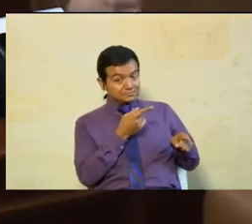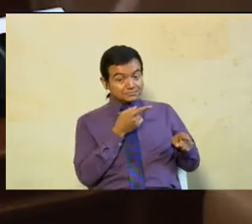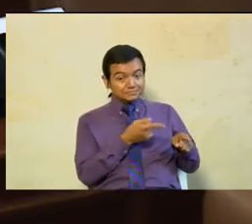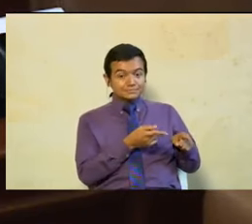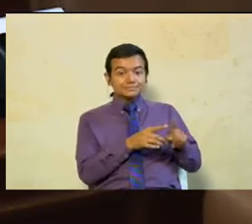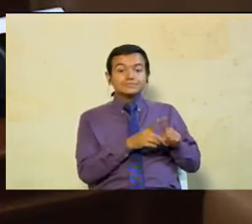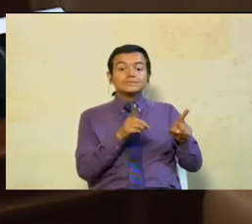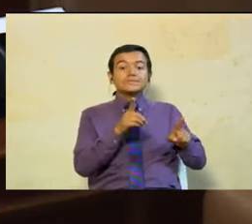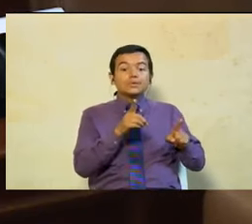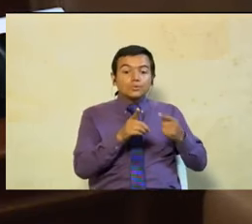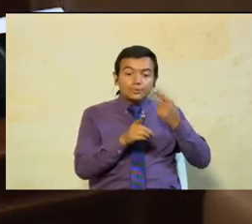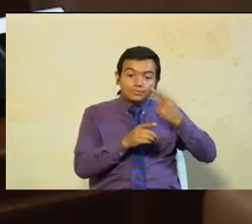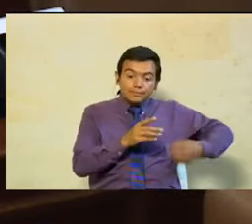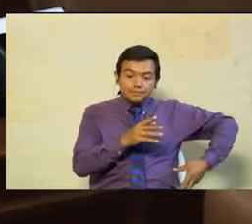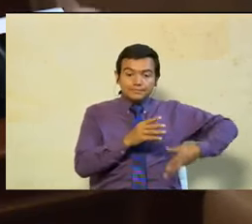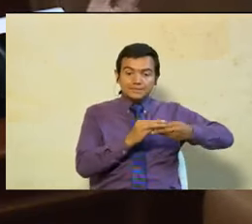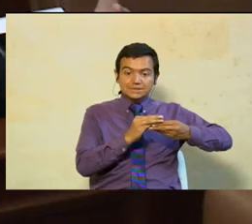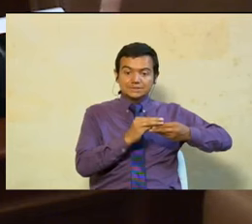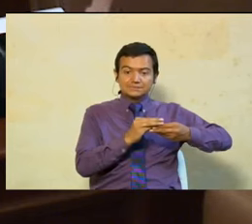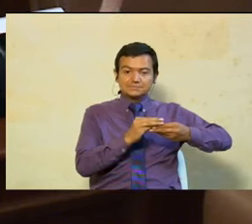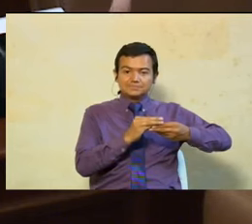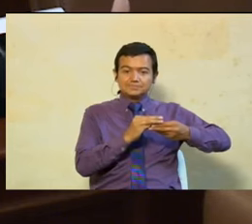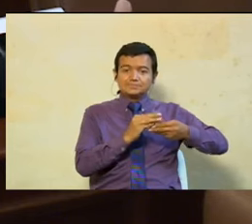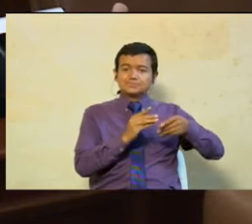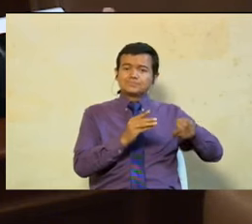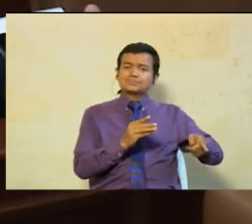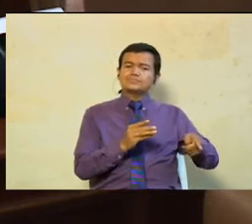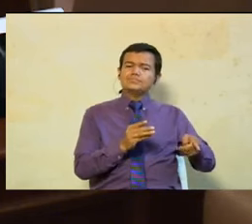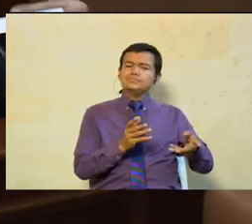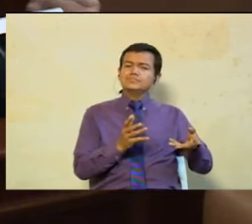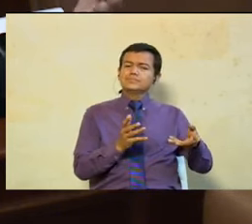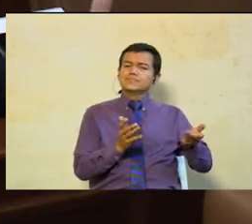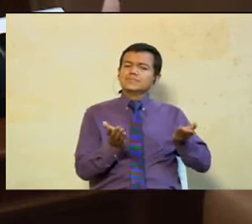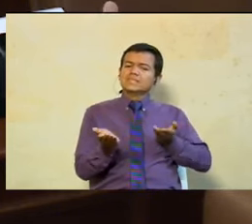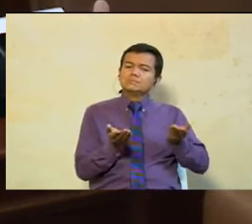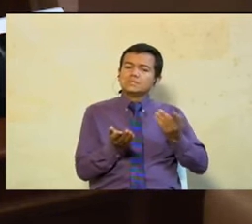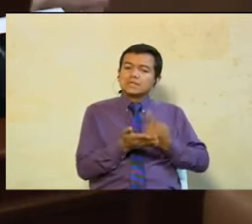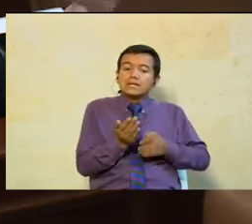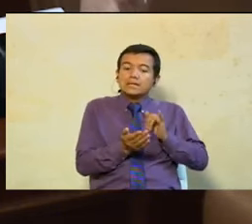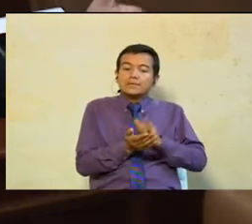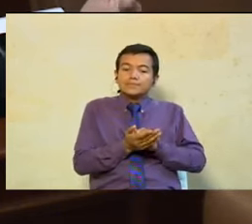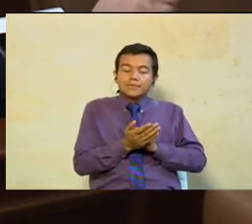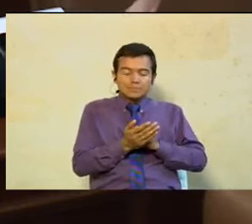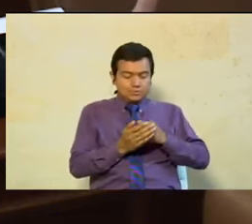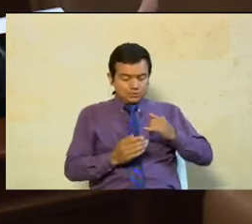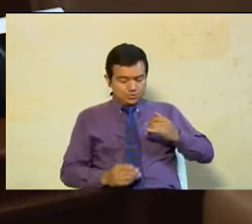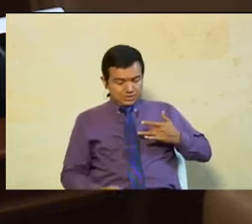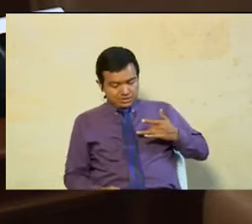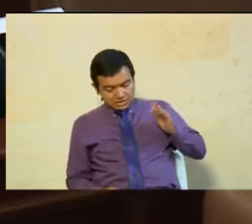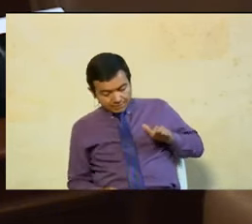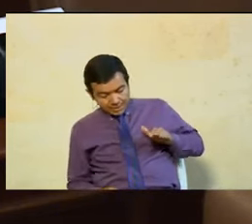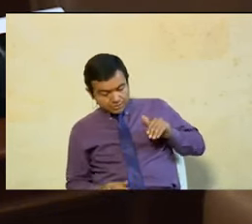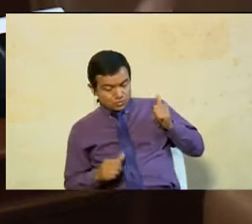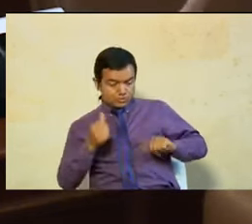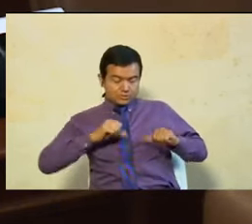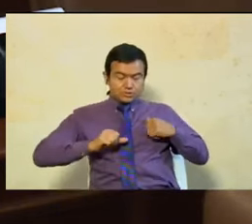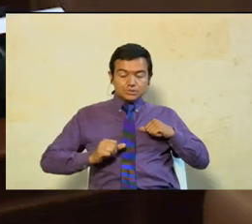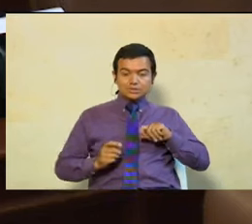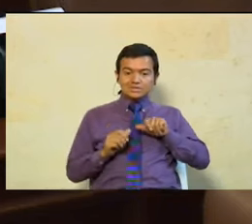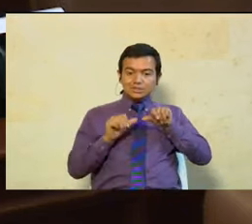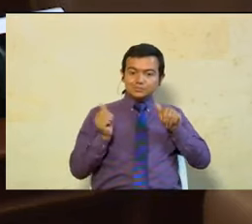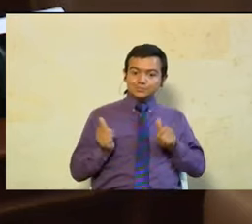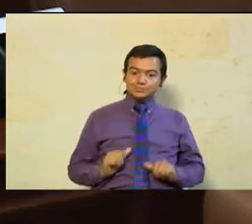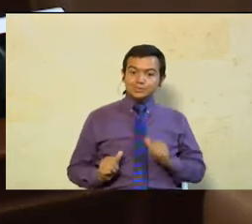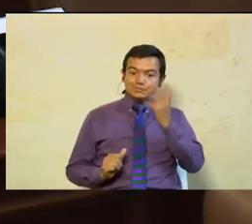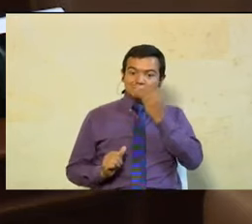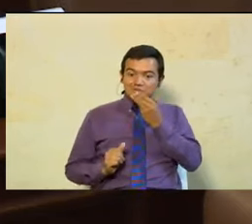Pero además de eso presta un servicio para mejorar la autoestima de la gente y eso